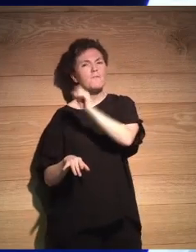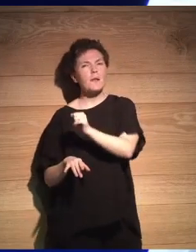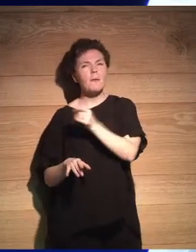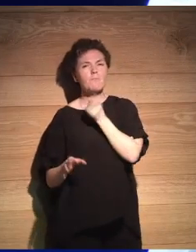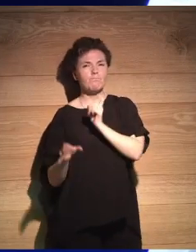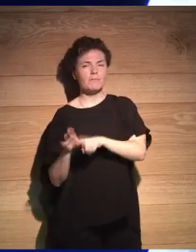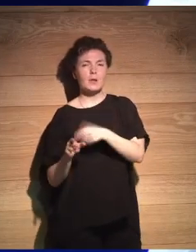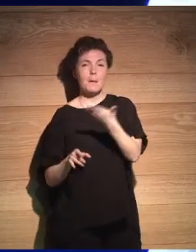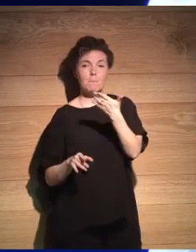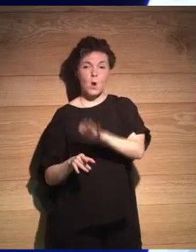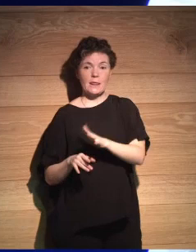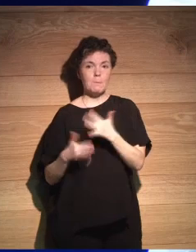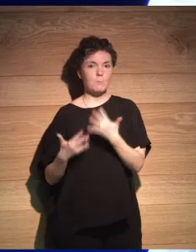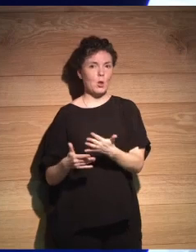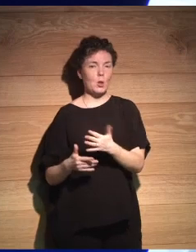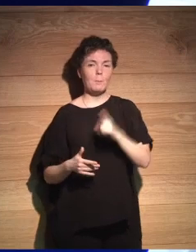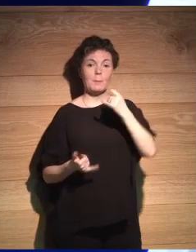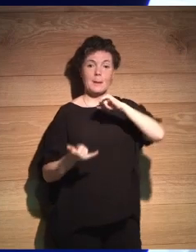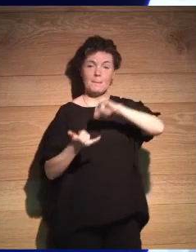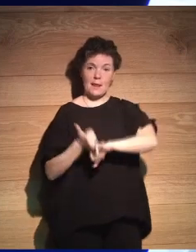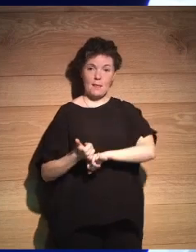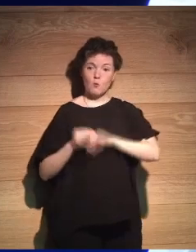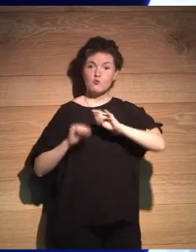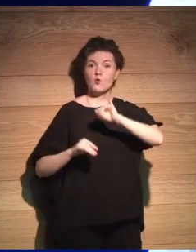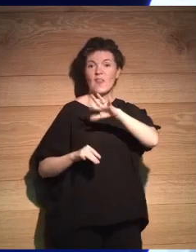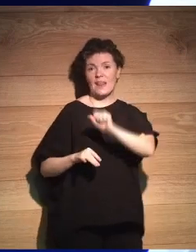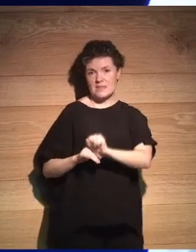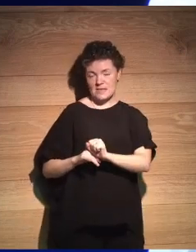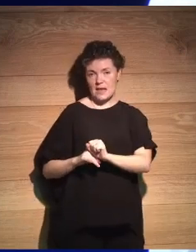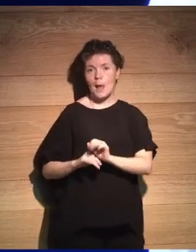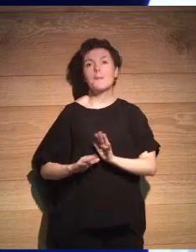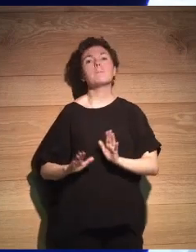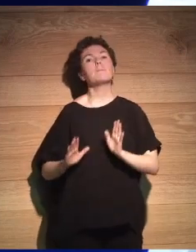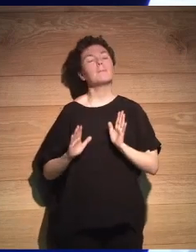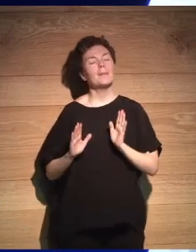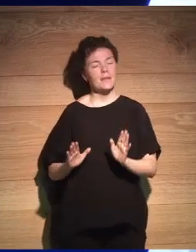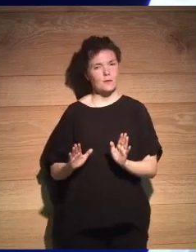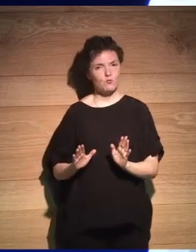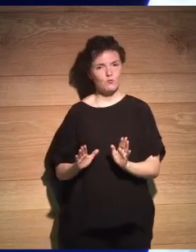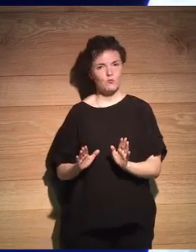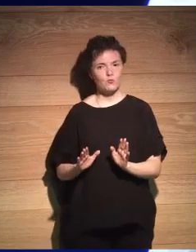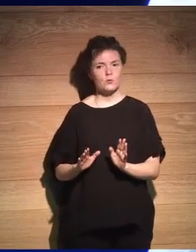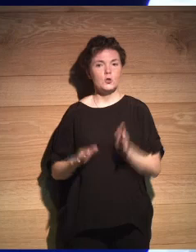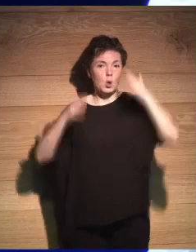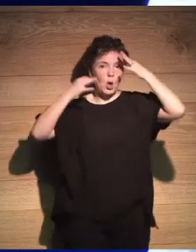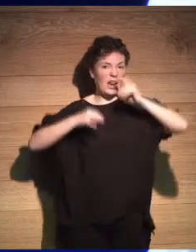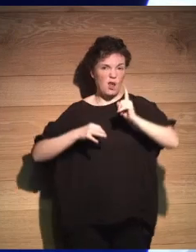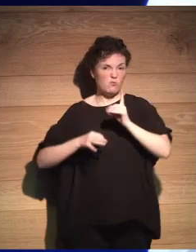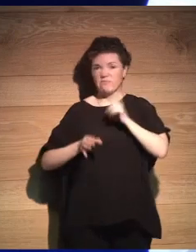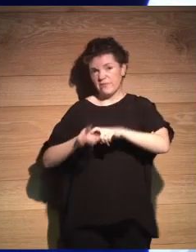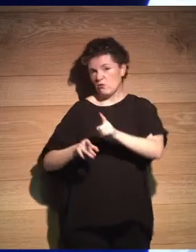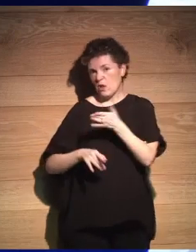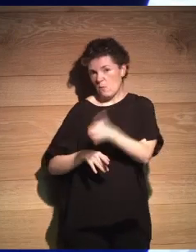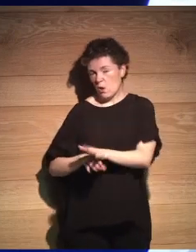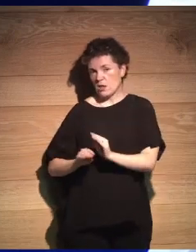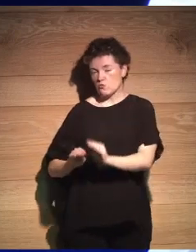muerte bastante prematura del primer marido de Ilsa, pero realmente no creo que estuviera implicado.